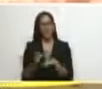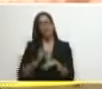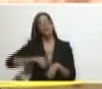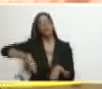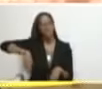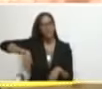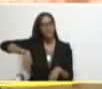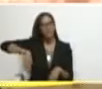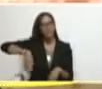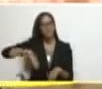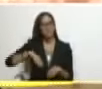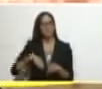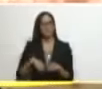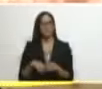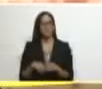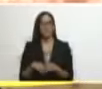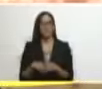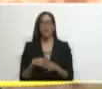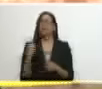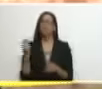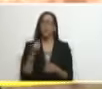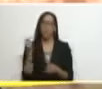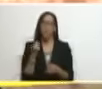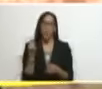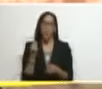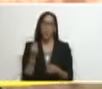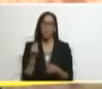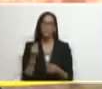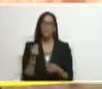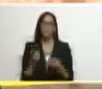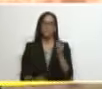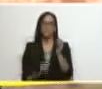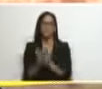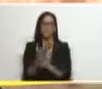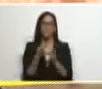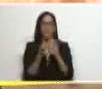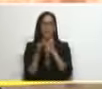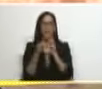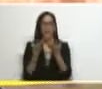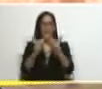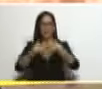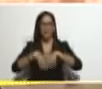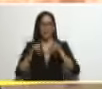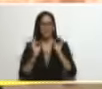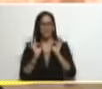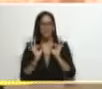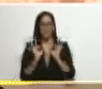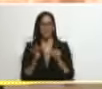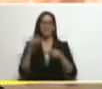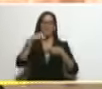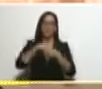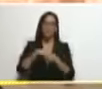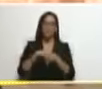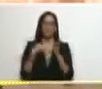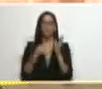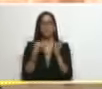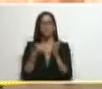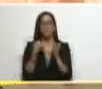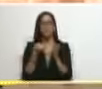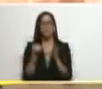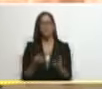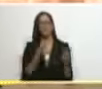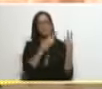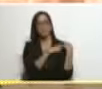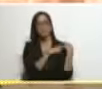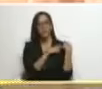Esequiba, así como la creación de unidades administrativas especializadas dentro de los órganos y entes con